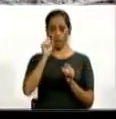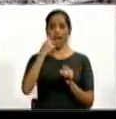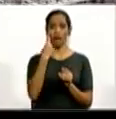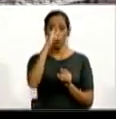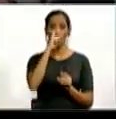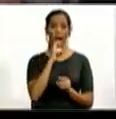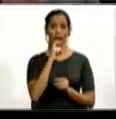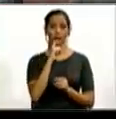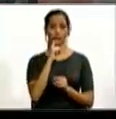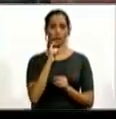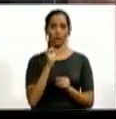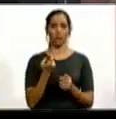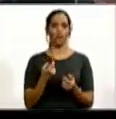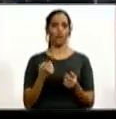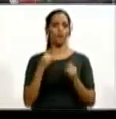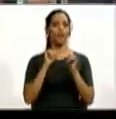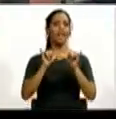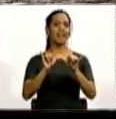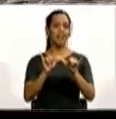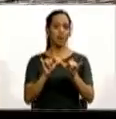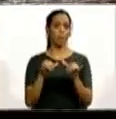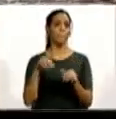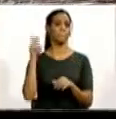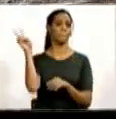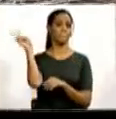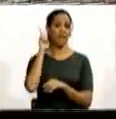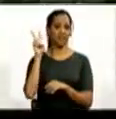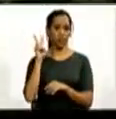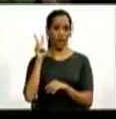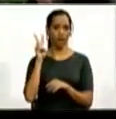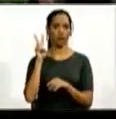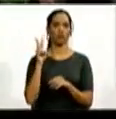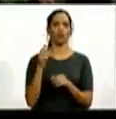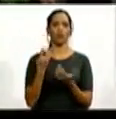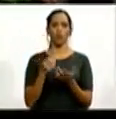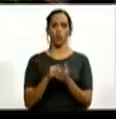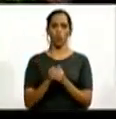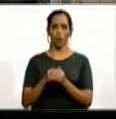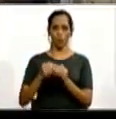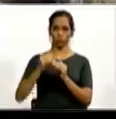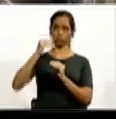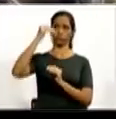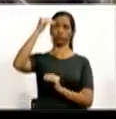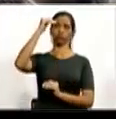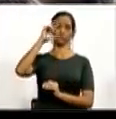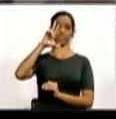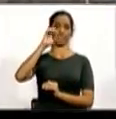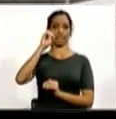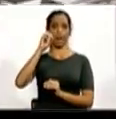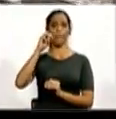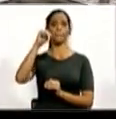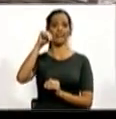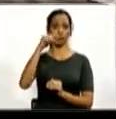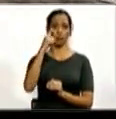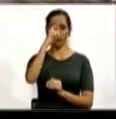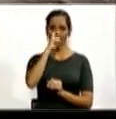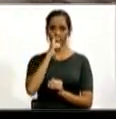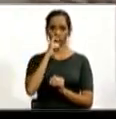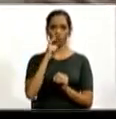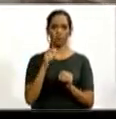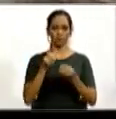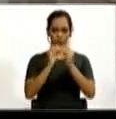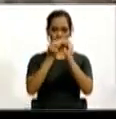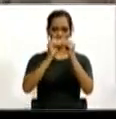un año, puro ingenieros venezolanos, con una altura casi de 30 metros, en un año, terminaron